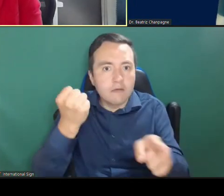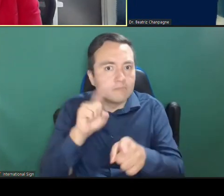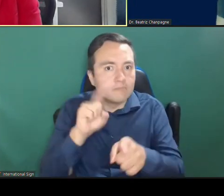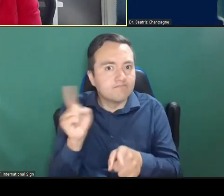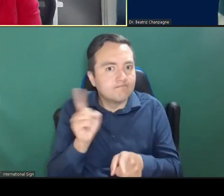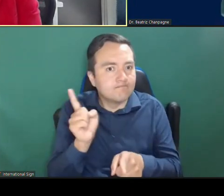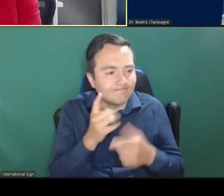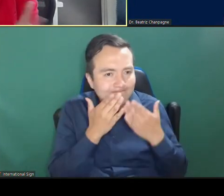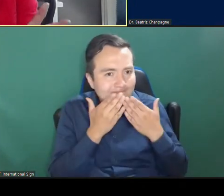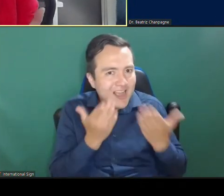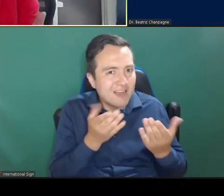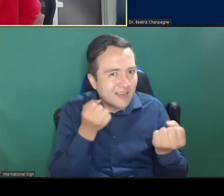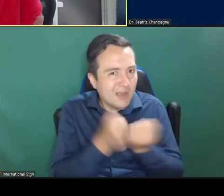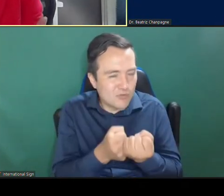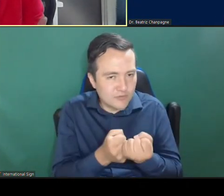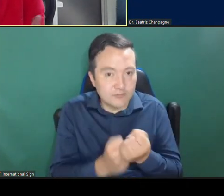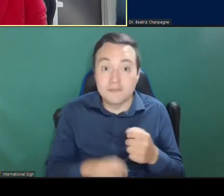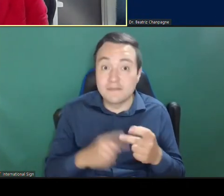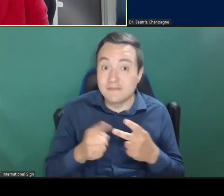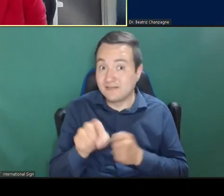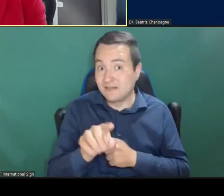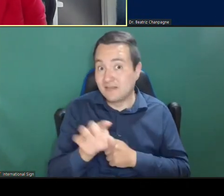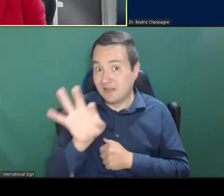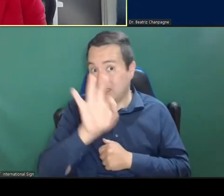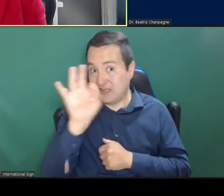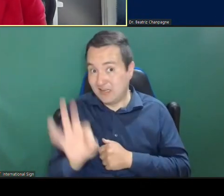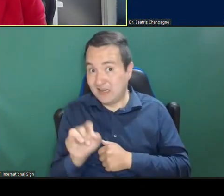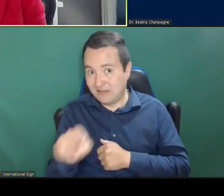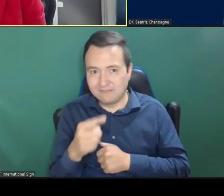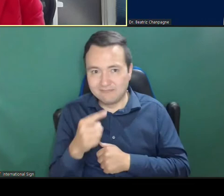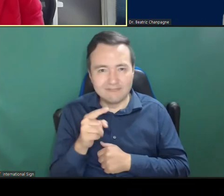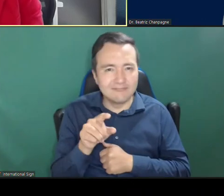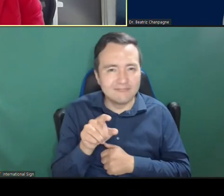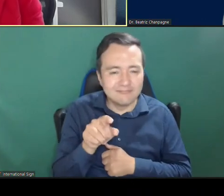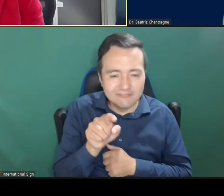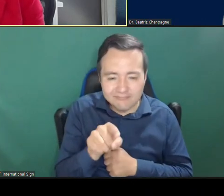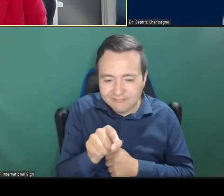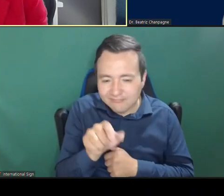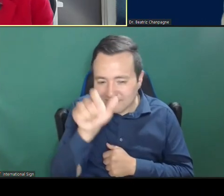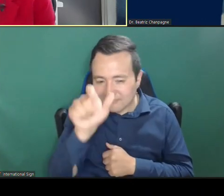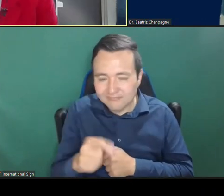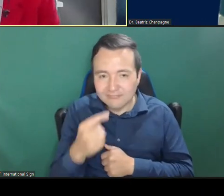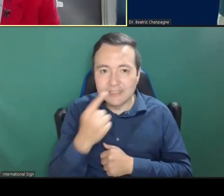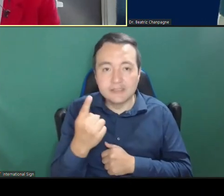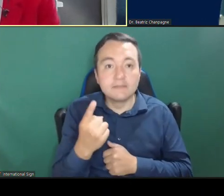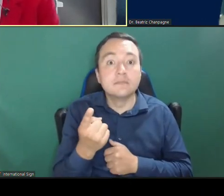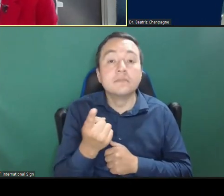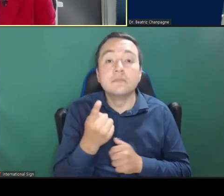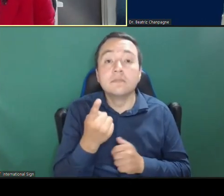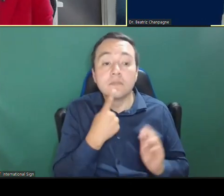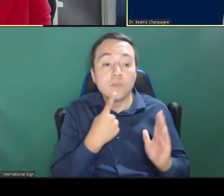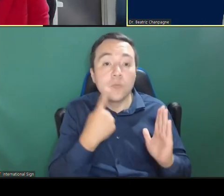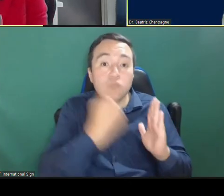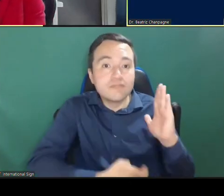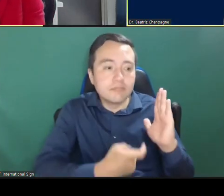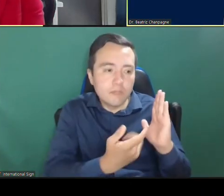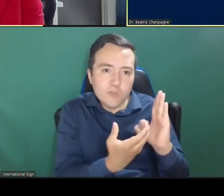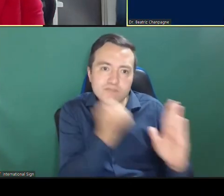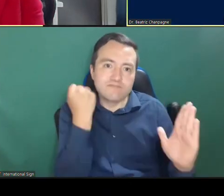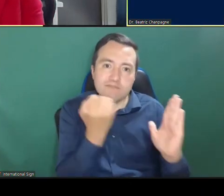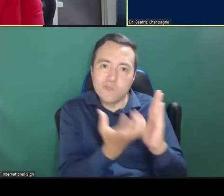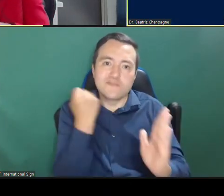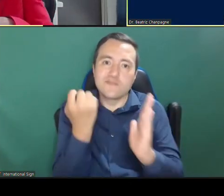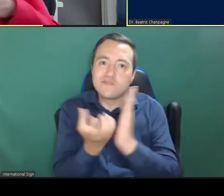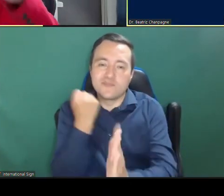otro vacío que ya nos mencionaba que eligen y antes y tú lo mencionas también es el tema de impuestos entonces tenemos algunos vacíos